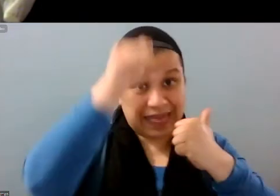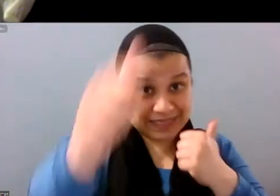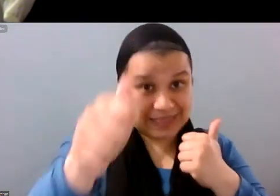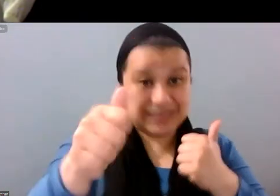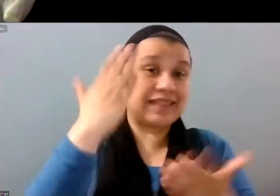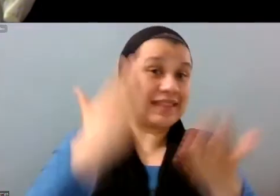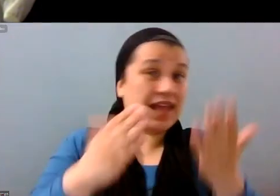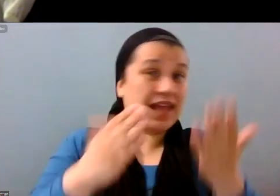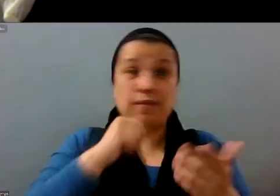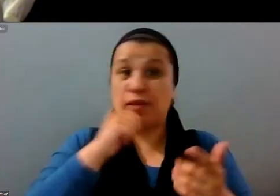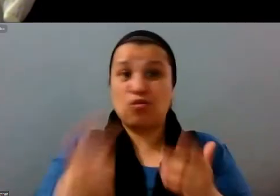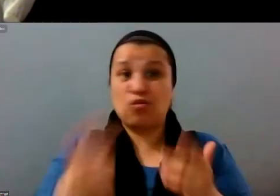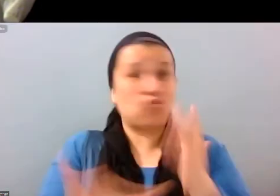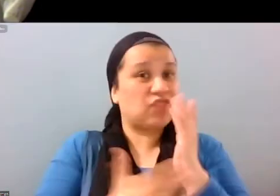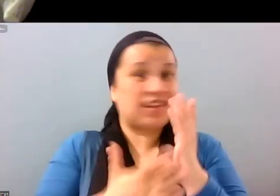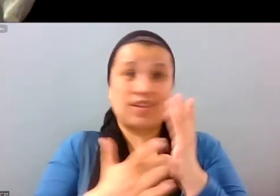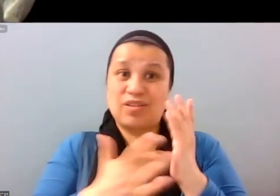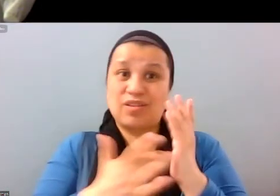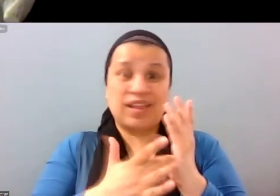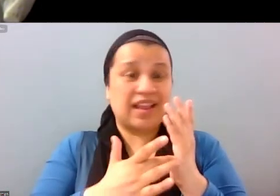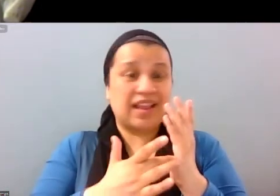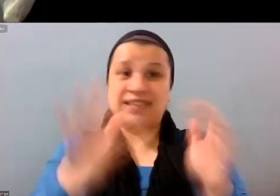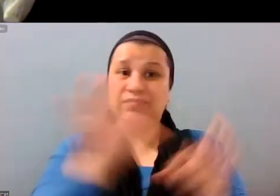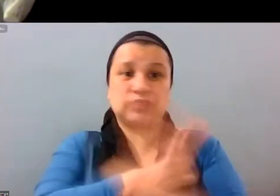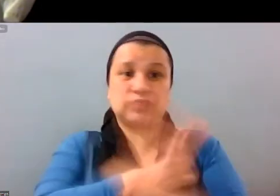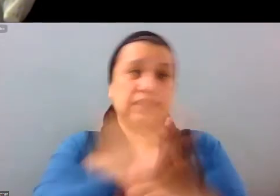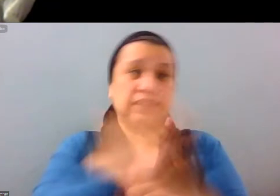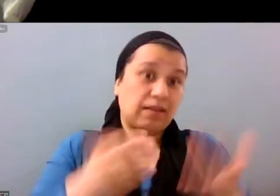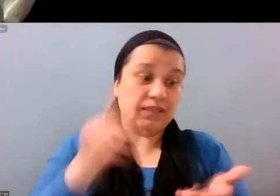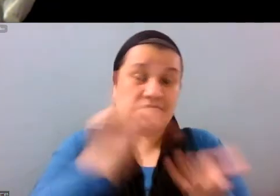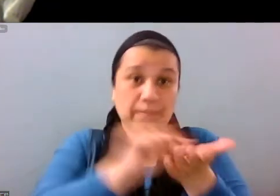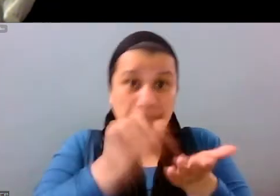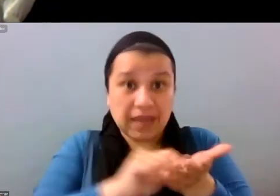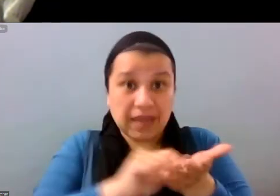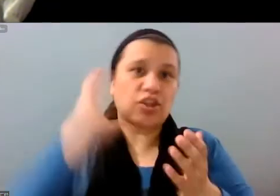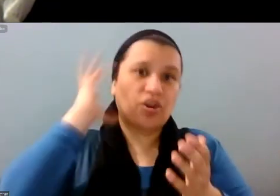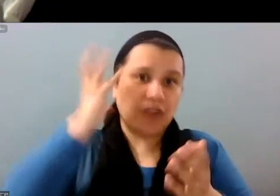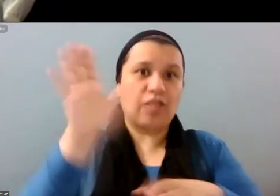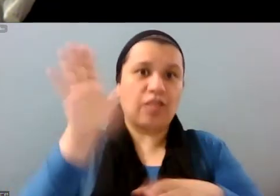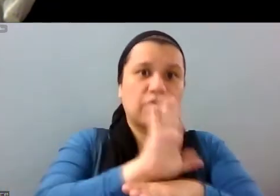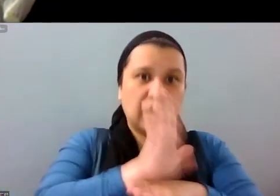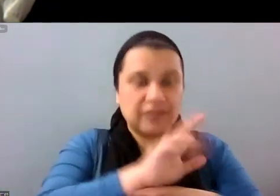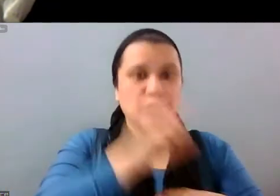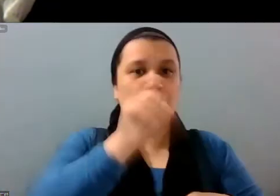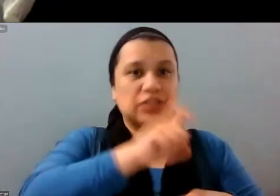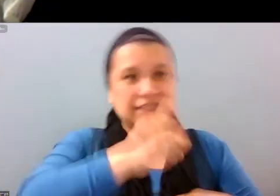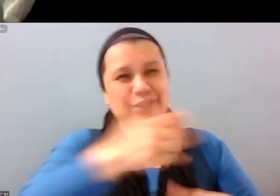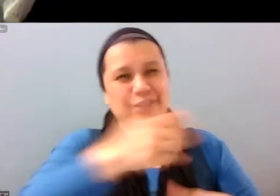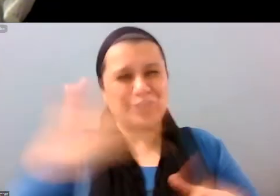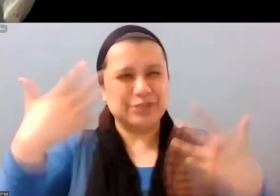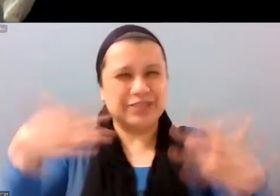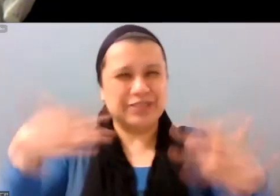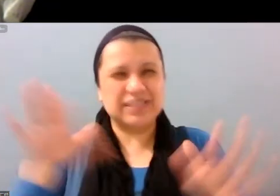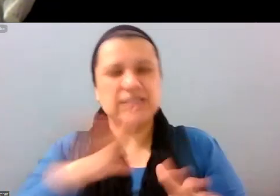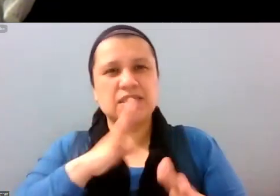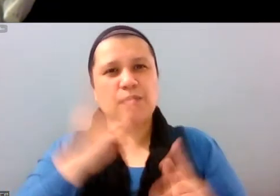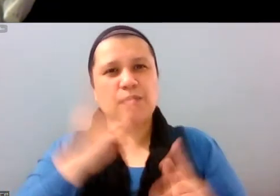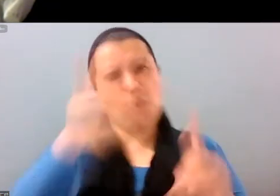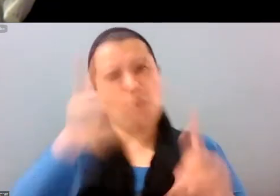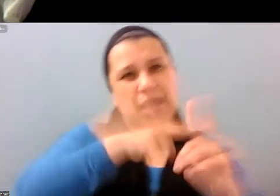digitales sino que también medios impresos radio televisión y otros recursos que ya hemos venido implementando este año